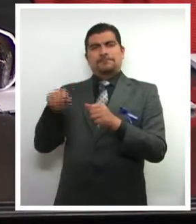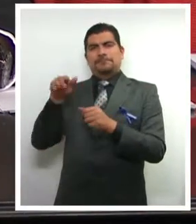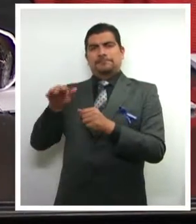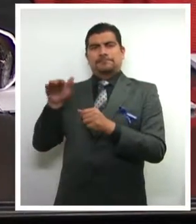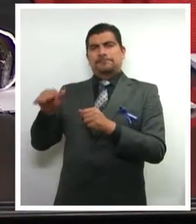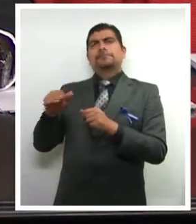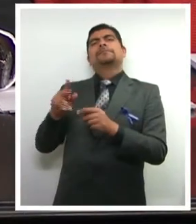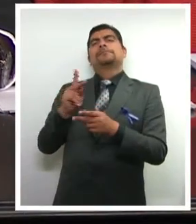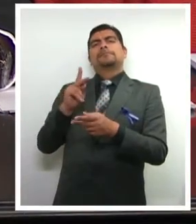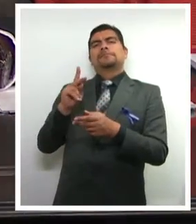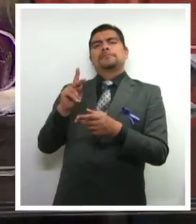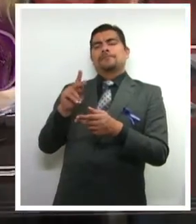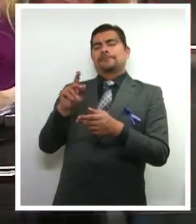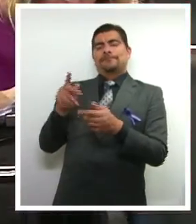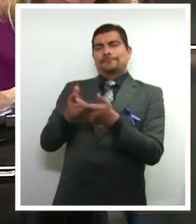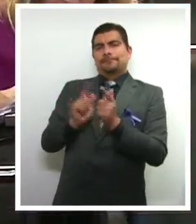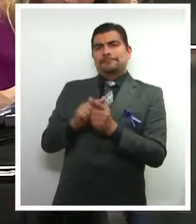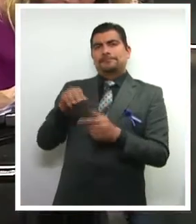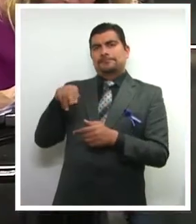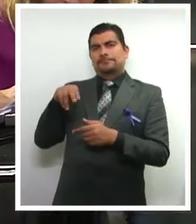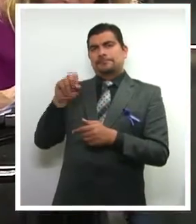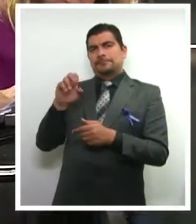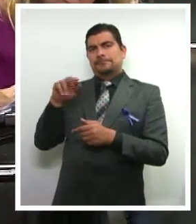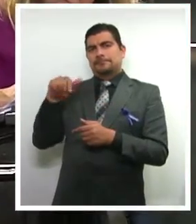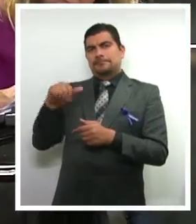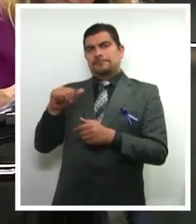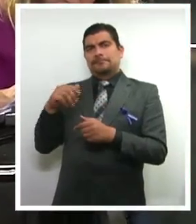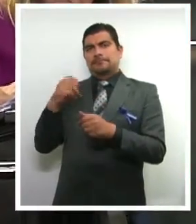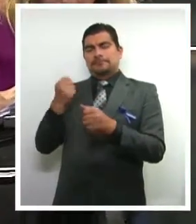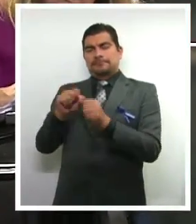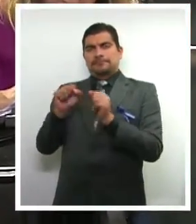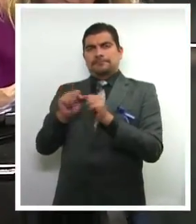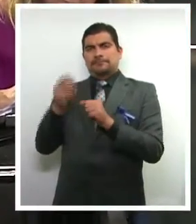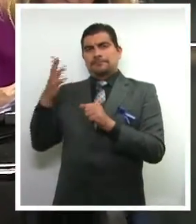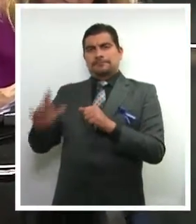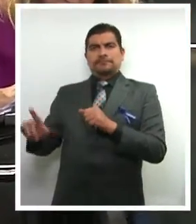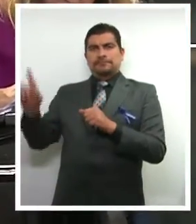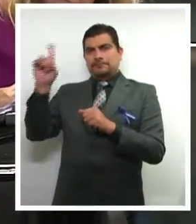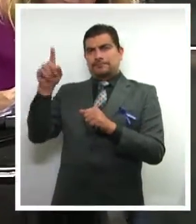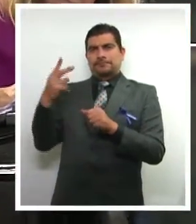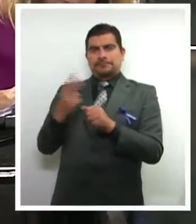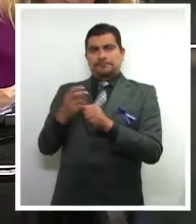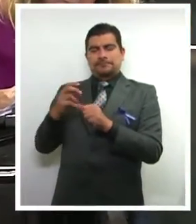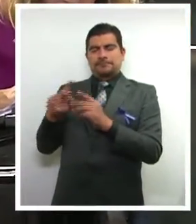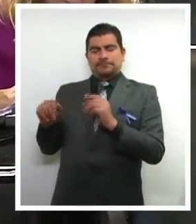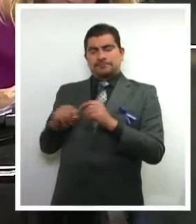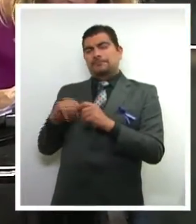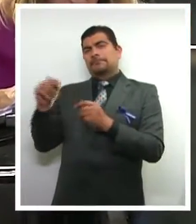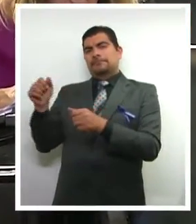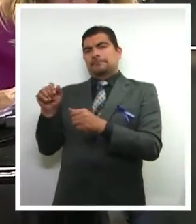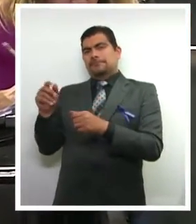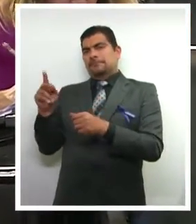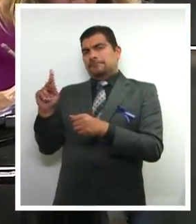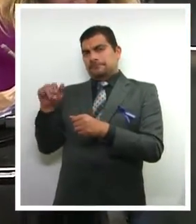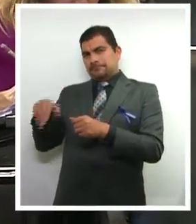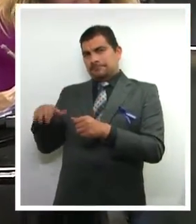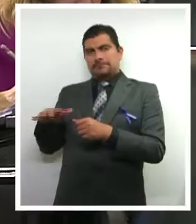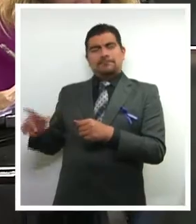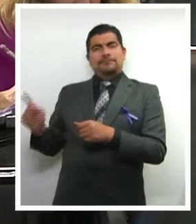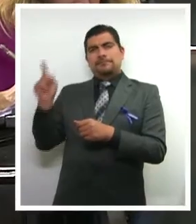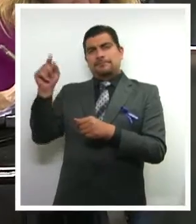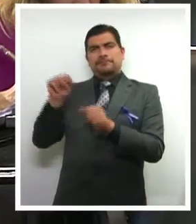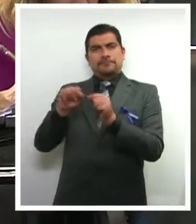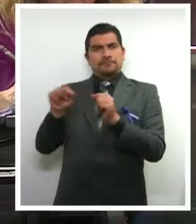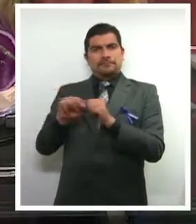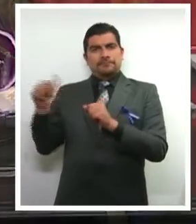Al Partido Morena, Salón 10 del segundo piso. El Partido Acción Nacional, Salón 11 del